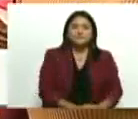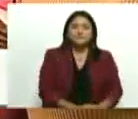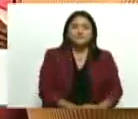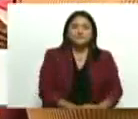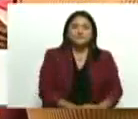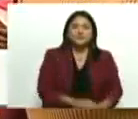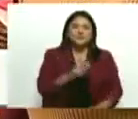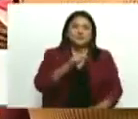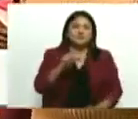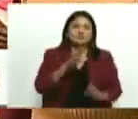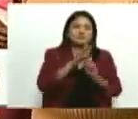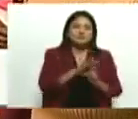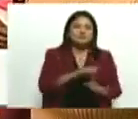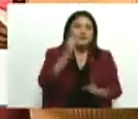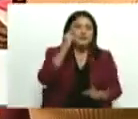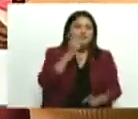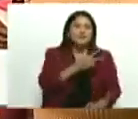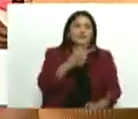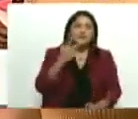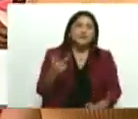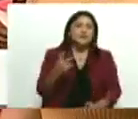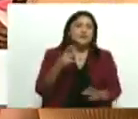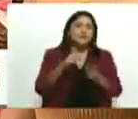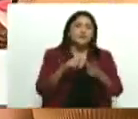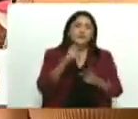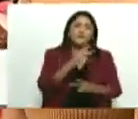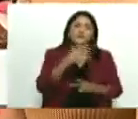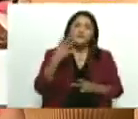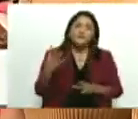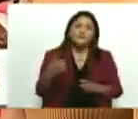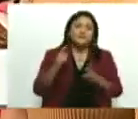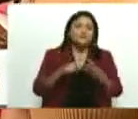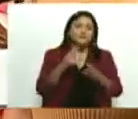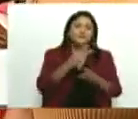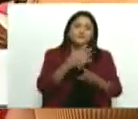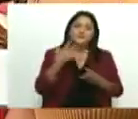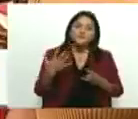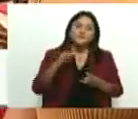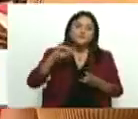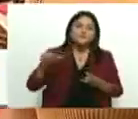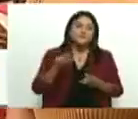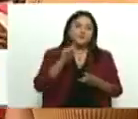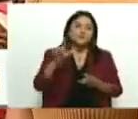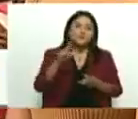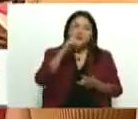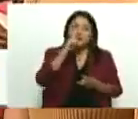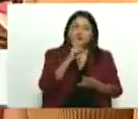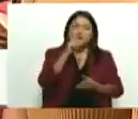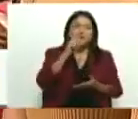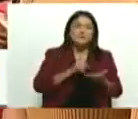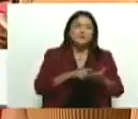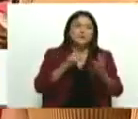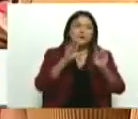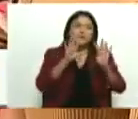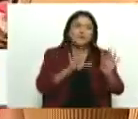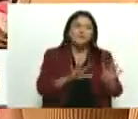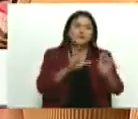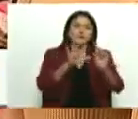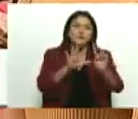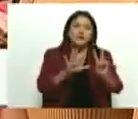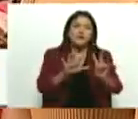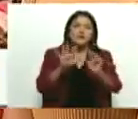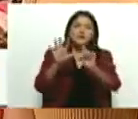él los días 23, 24 y 25 de julio de 1976.